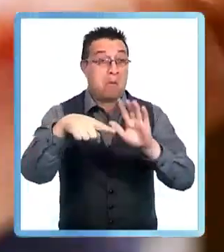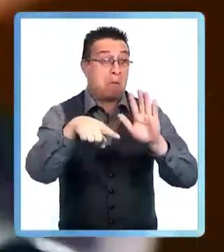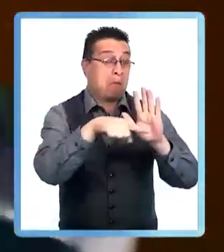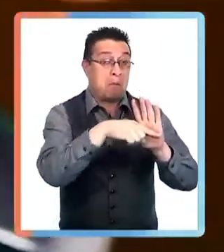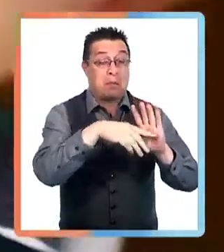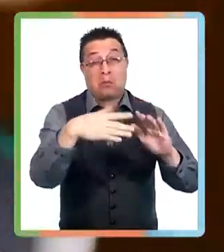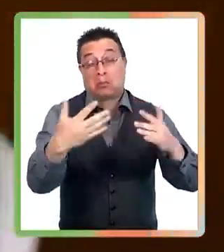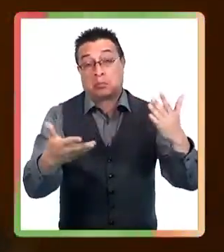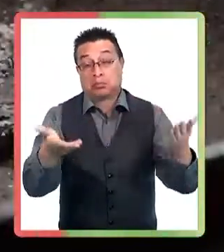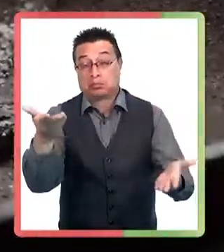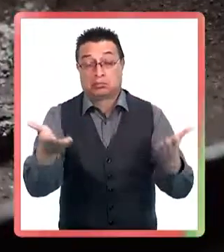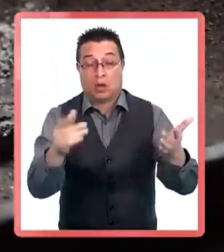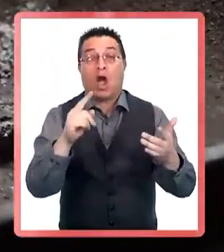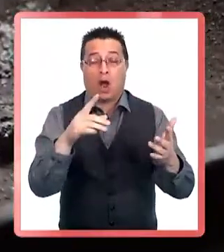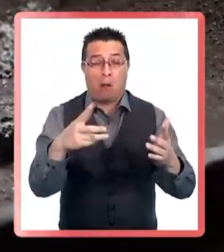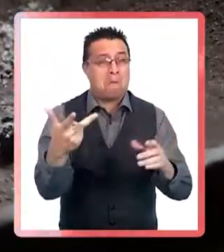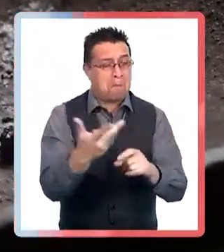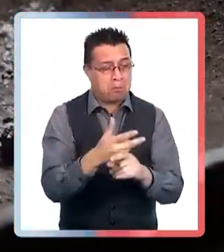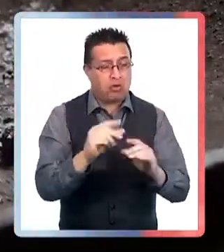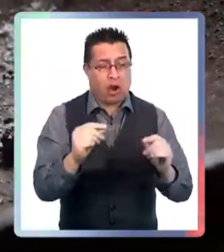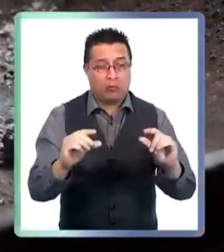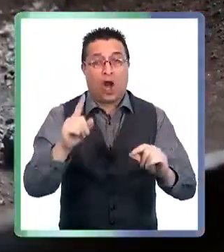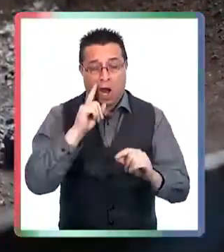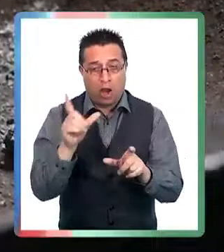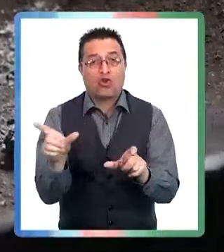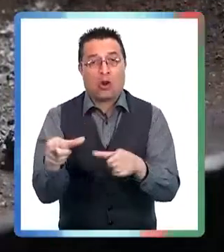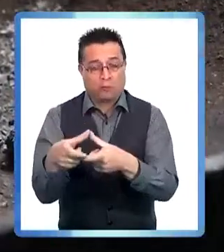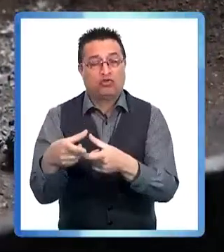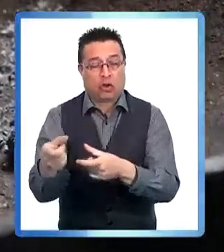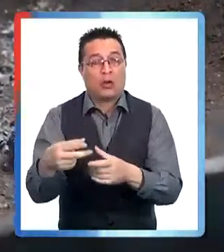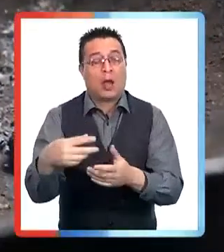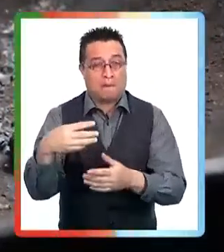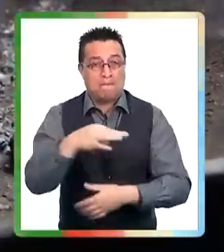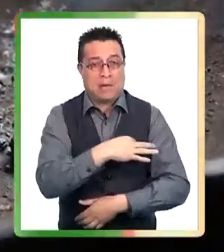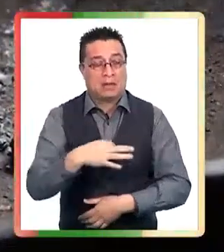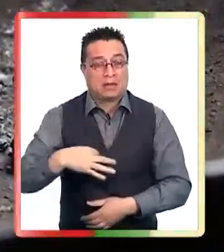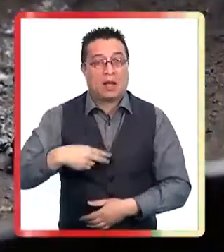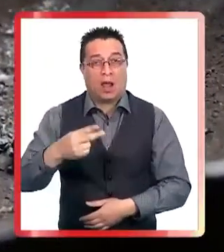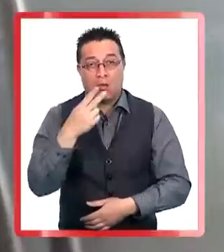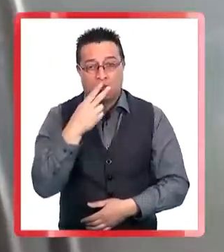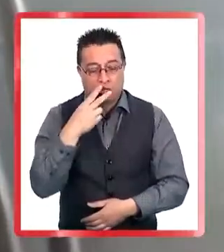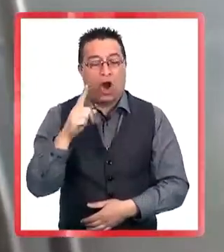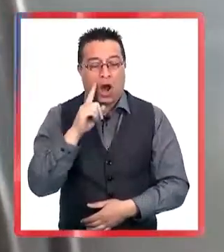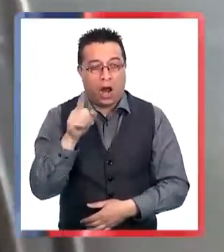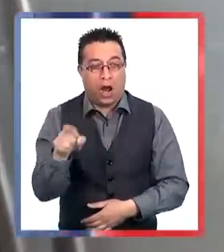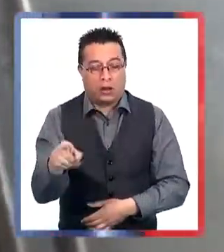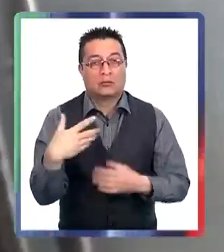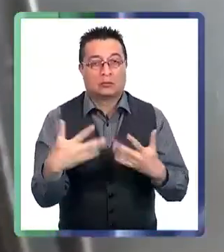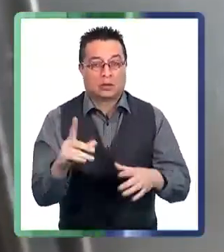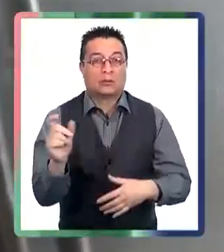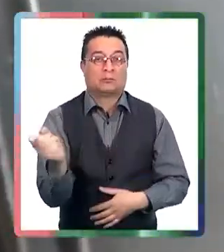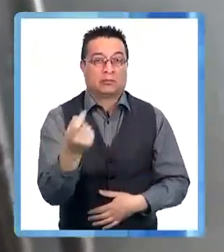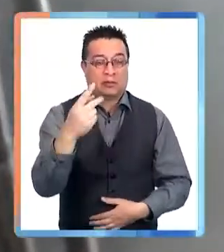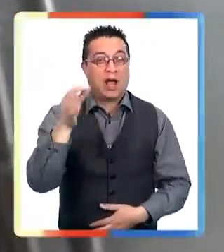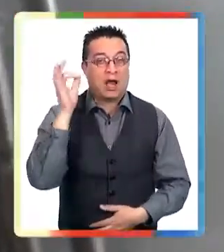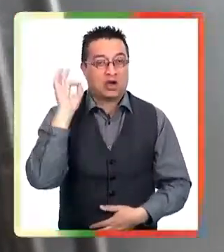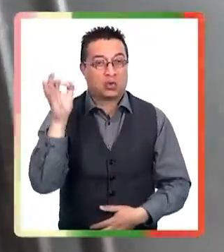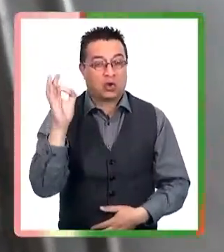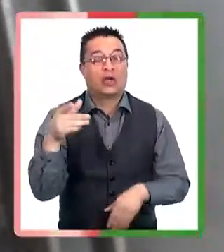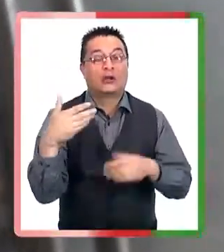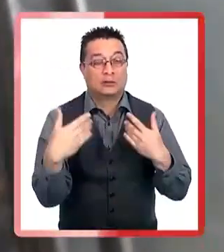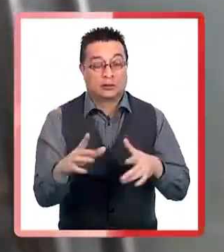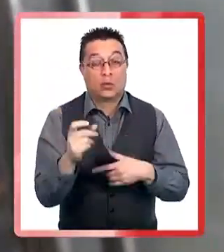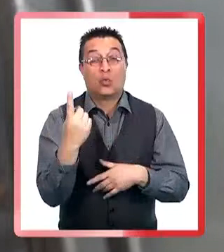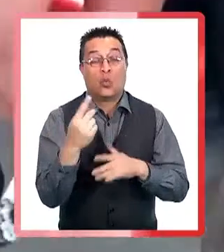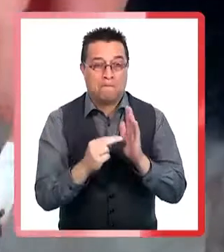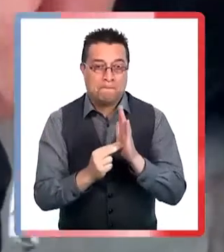Se conformó una comisión ministerial para el tabaco, que ya tuvo la primera reunión. Por lo